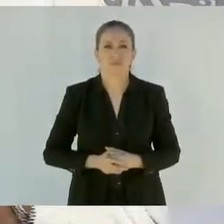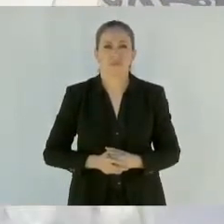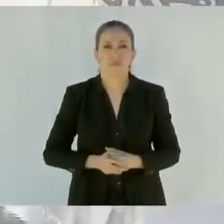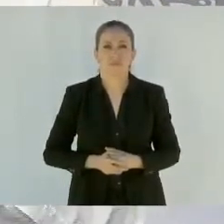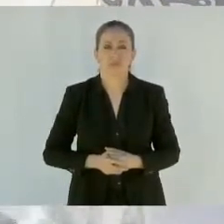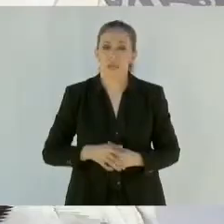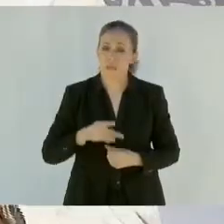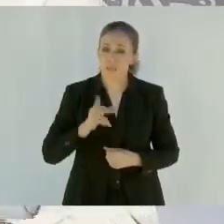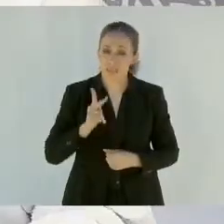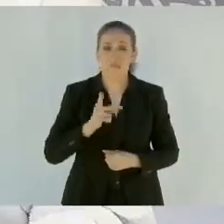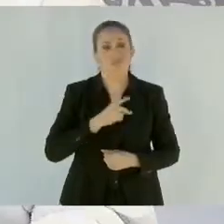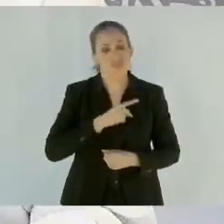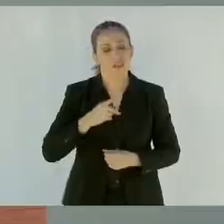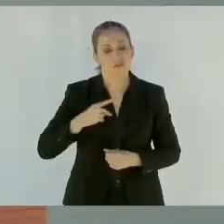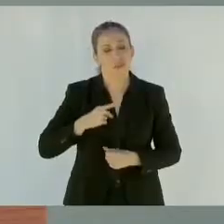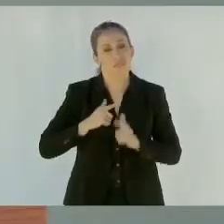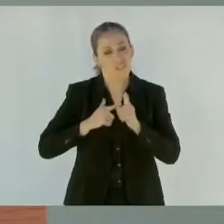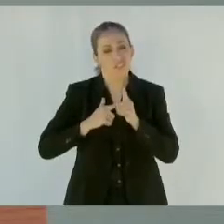ir hacia adelante.